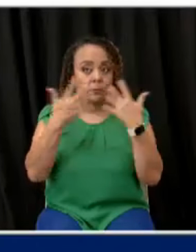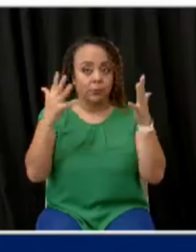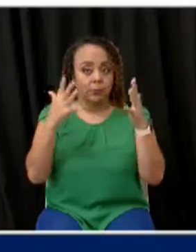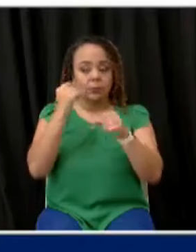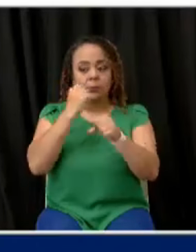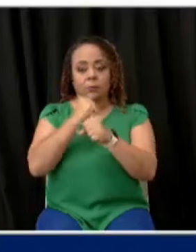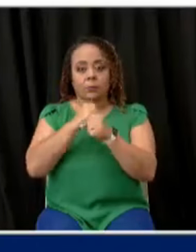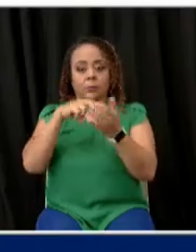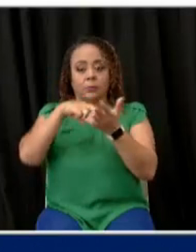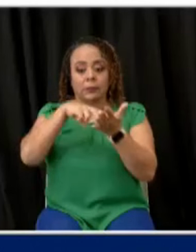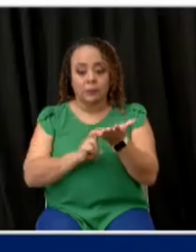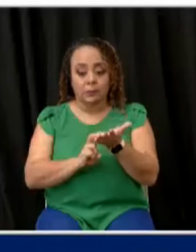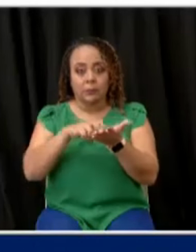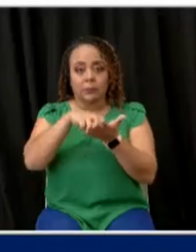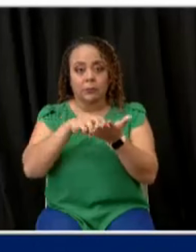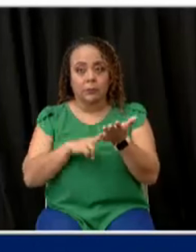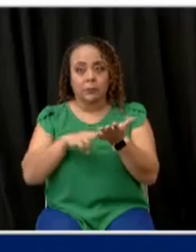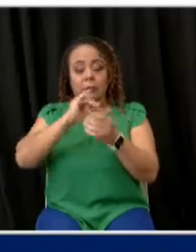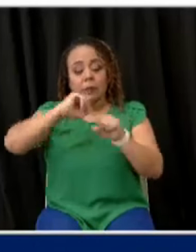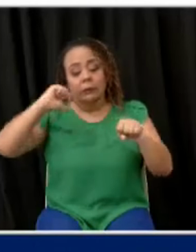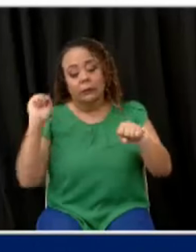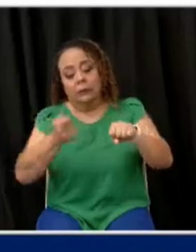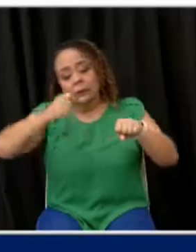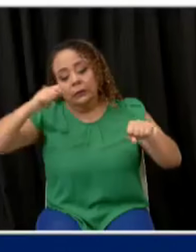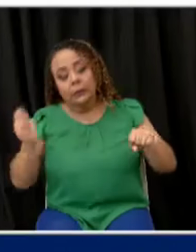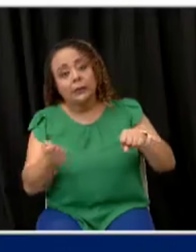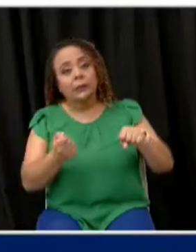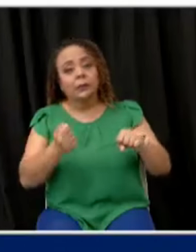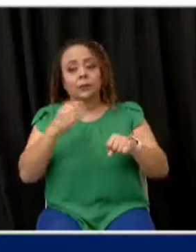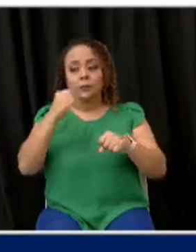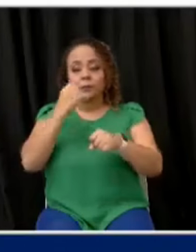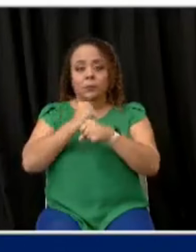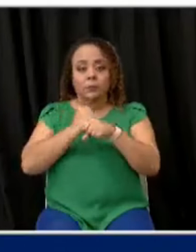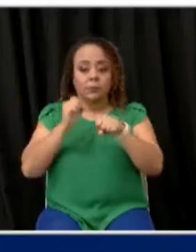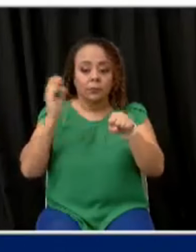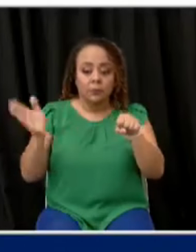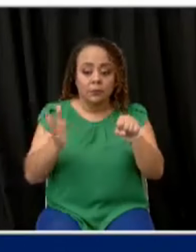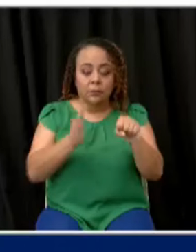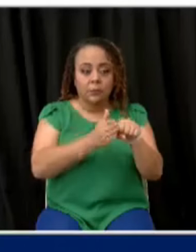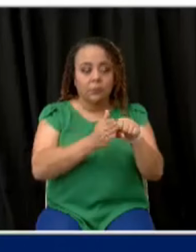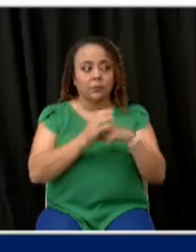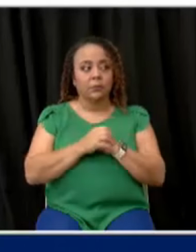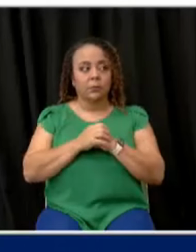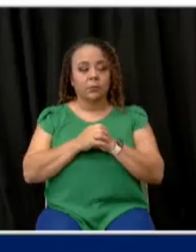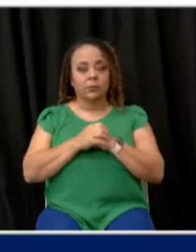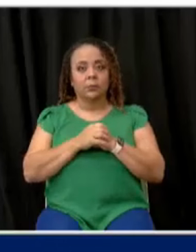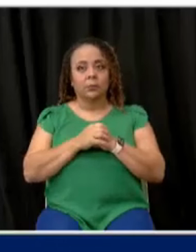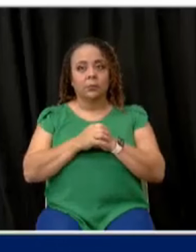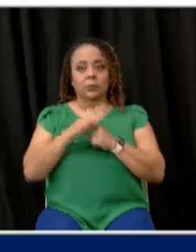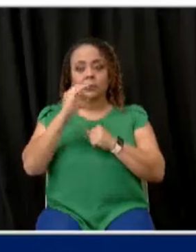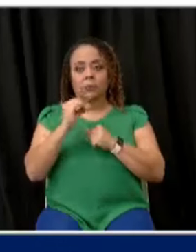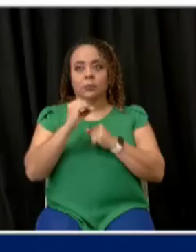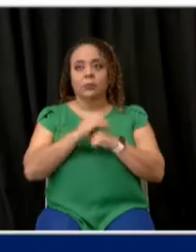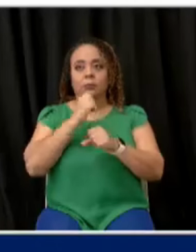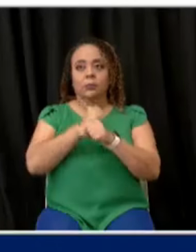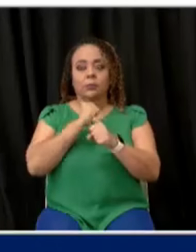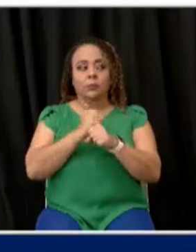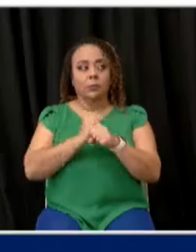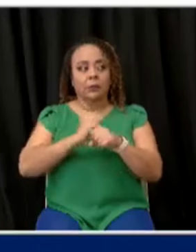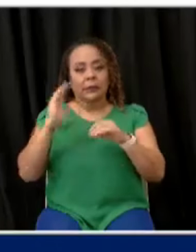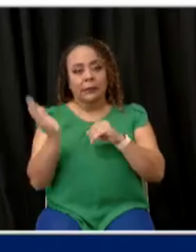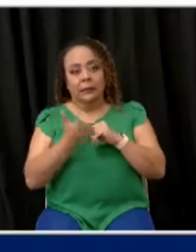trabaja agachándose, o trabaja volando pala, o trabaja metido en un piñal, rompiendo piñal ahí con el esfuerzo, o si trabaja volando